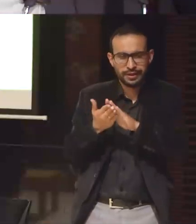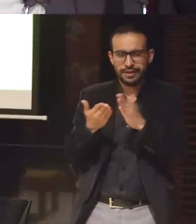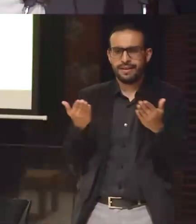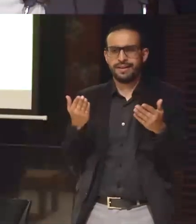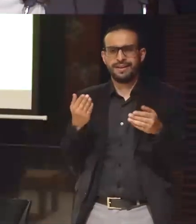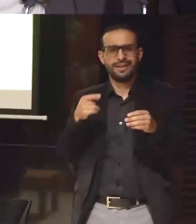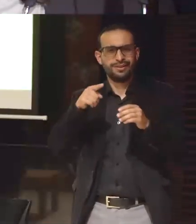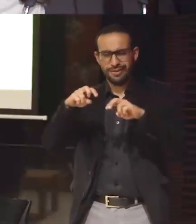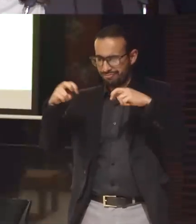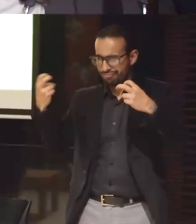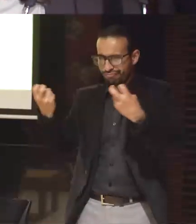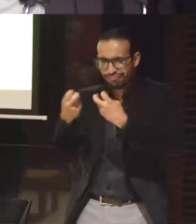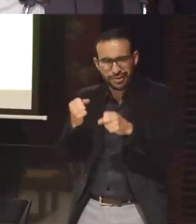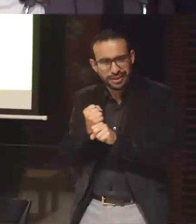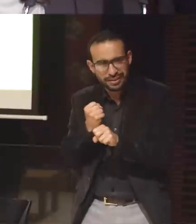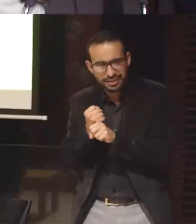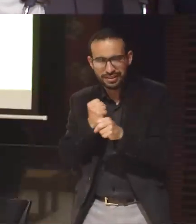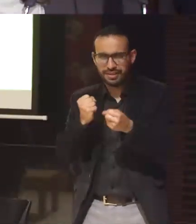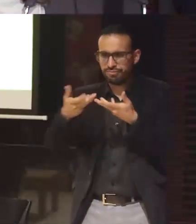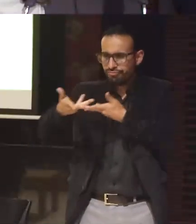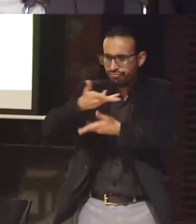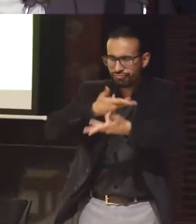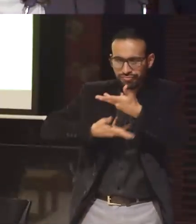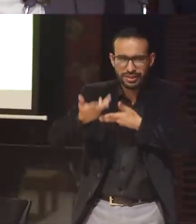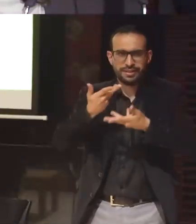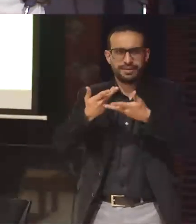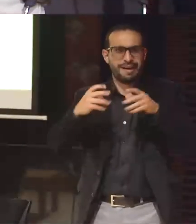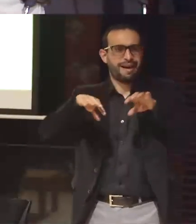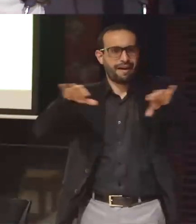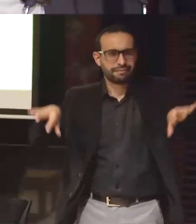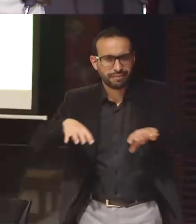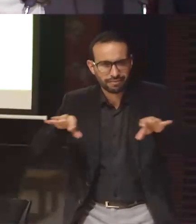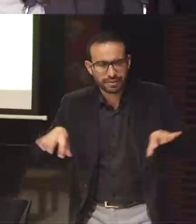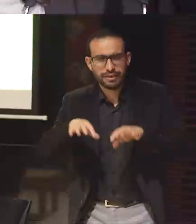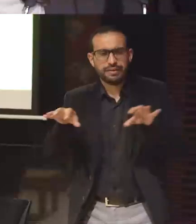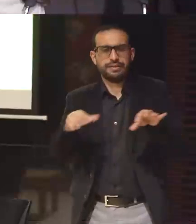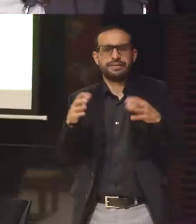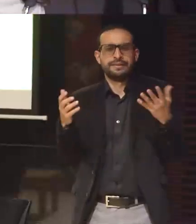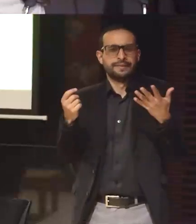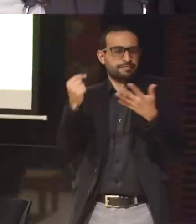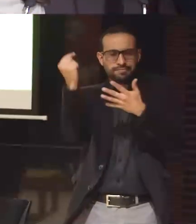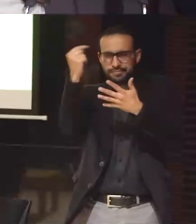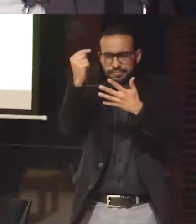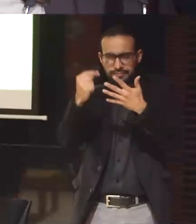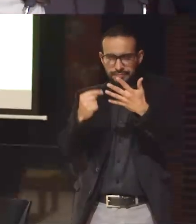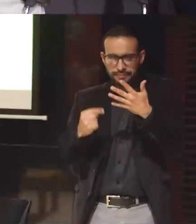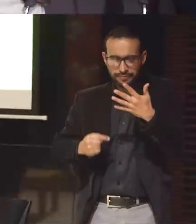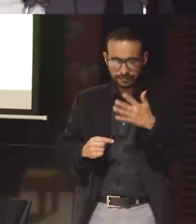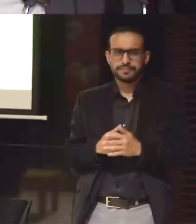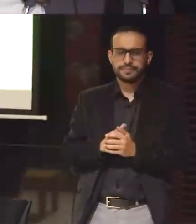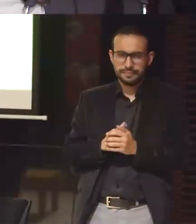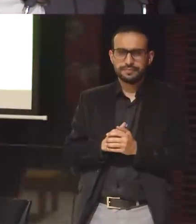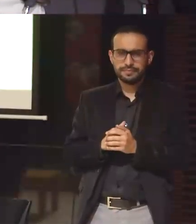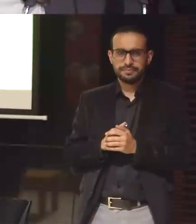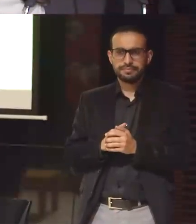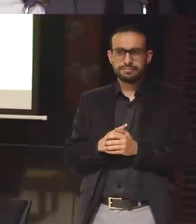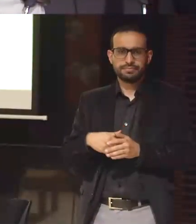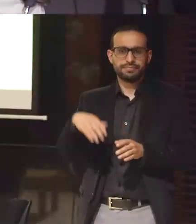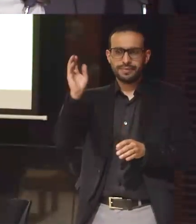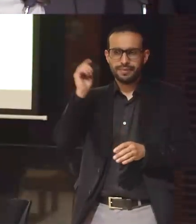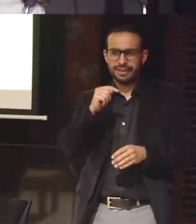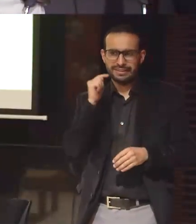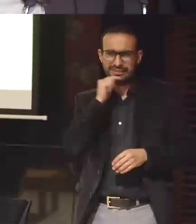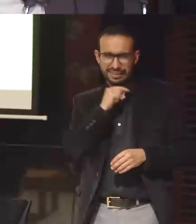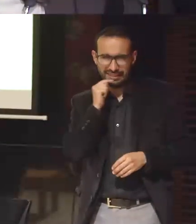las socializaciones, las actividades que se hacen con ellos. Y no lo van a creer, pero nos funciona un montón en el Santa Fe en Los Mártires.